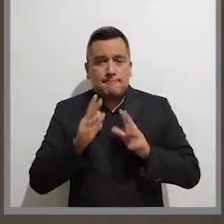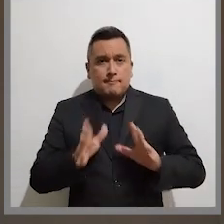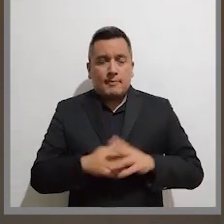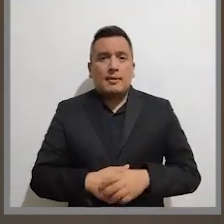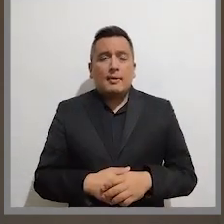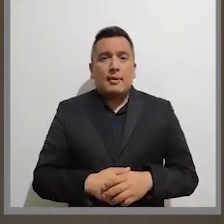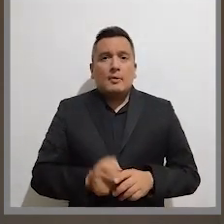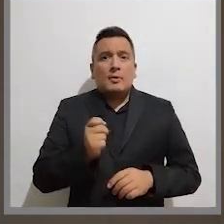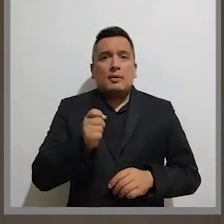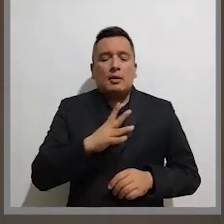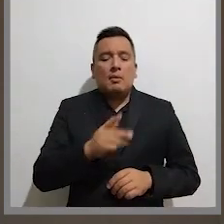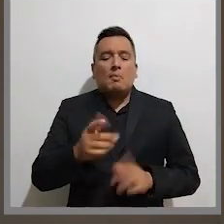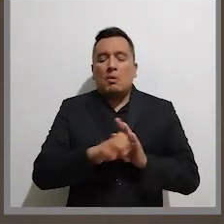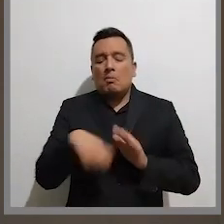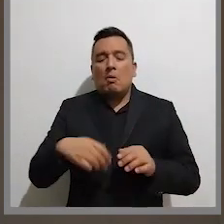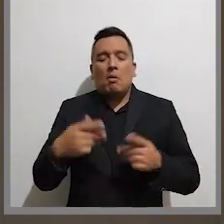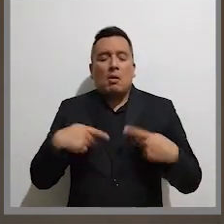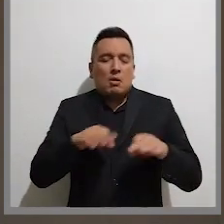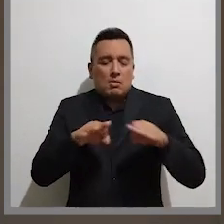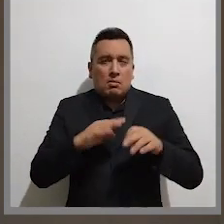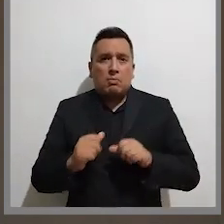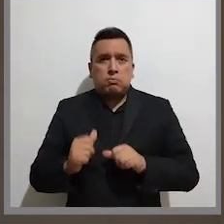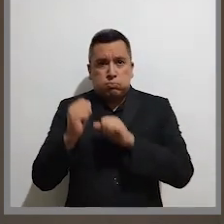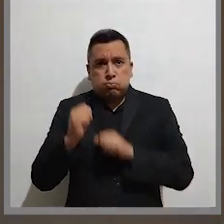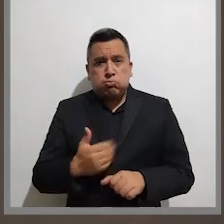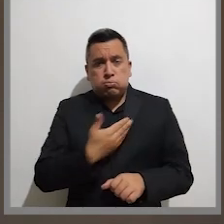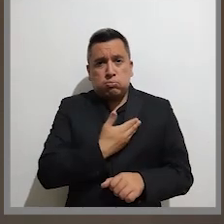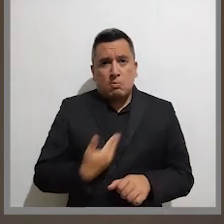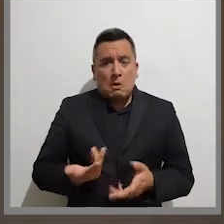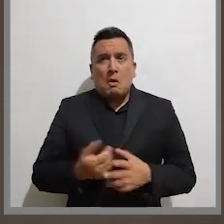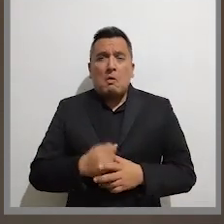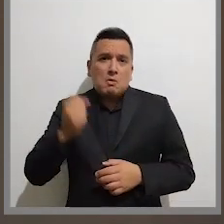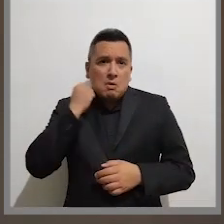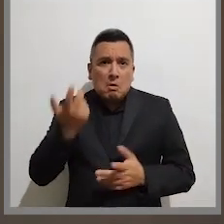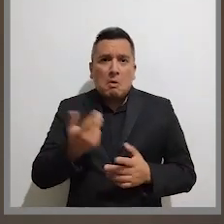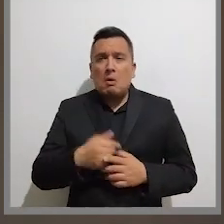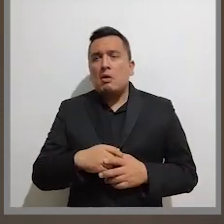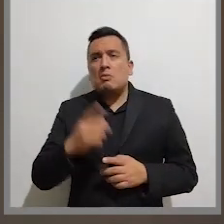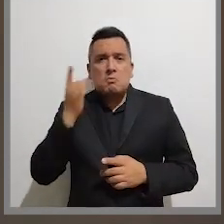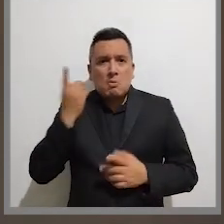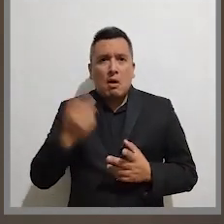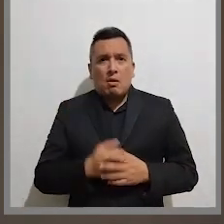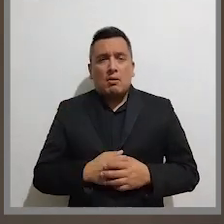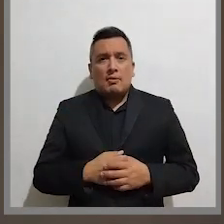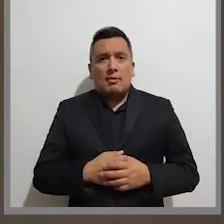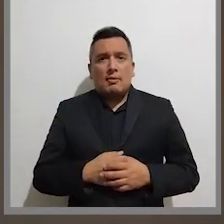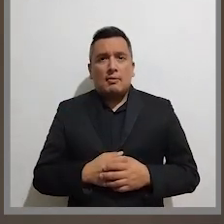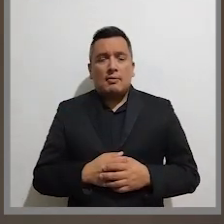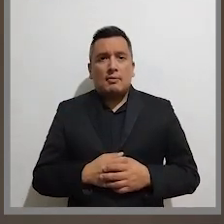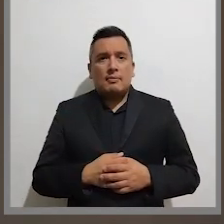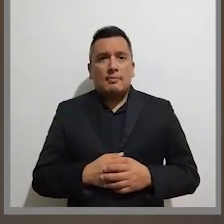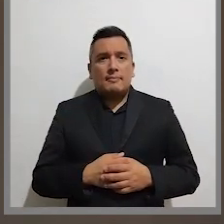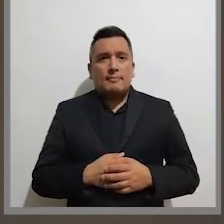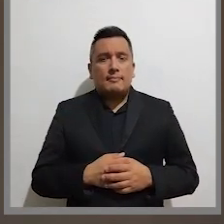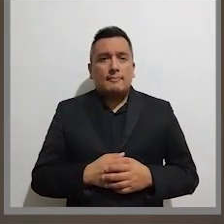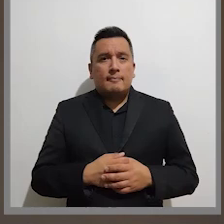el propósito de a todas aquellas regidoras, síndicas, presidentas municipales, diputadas locales, e incluso ha habido